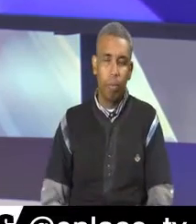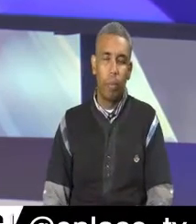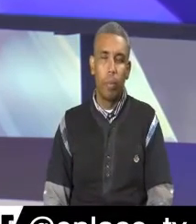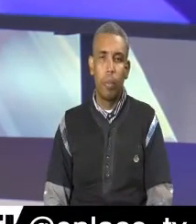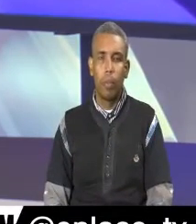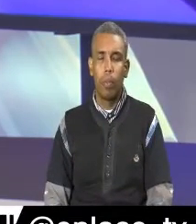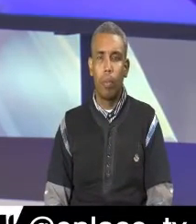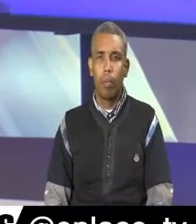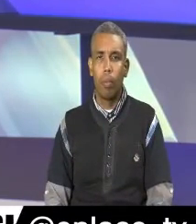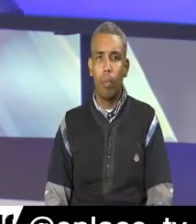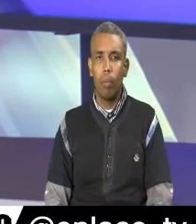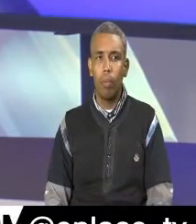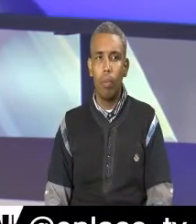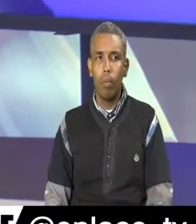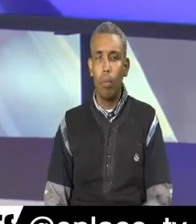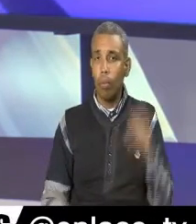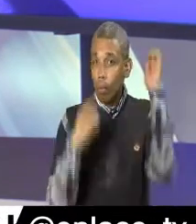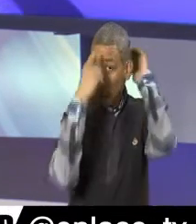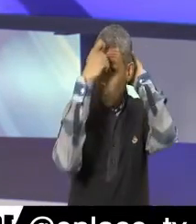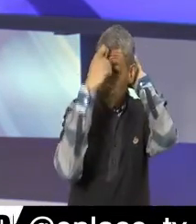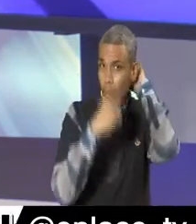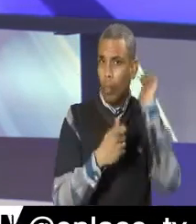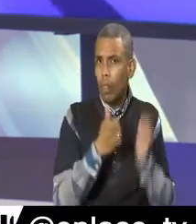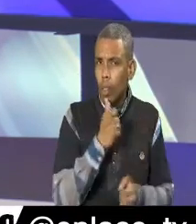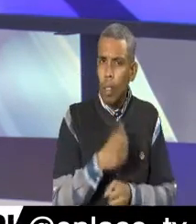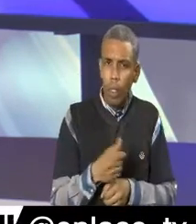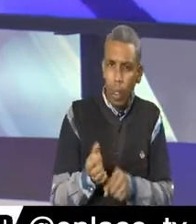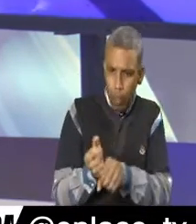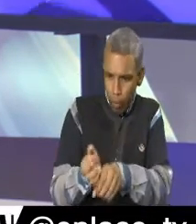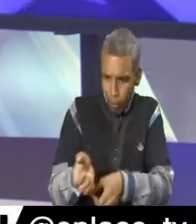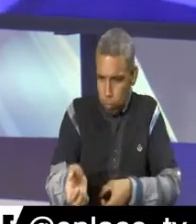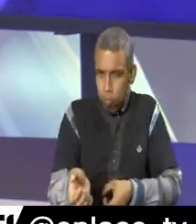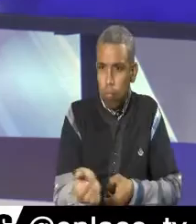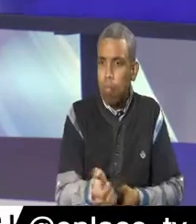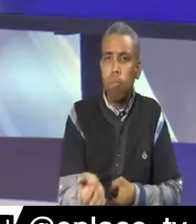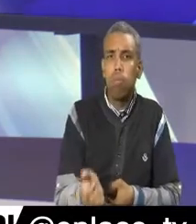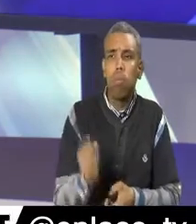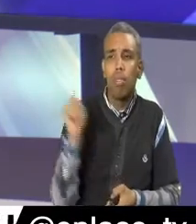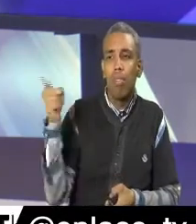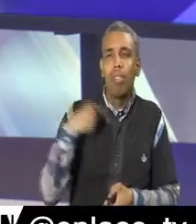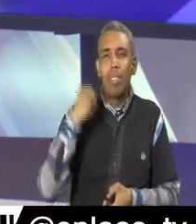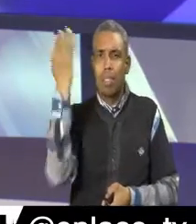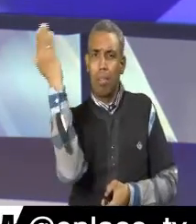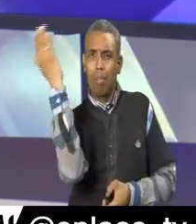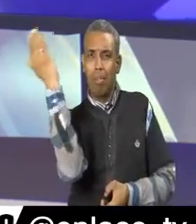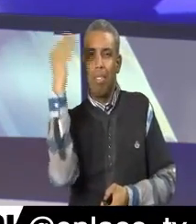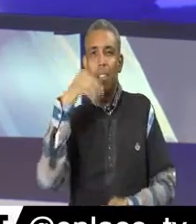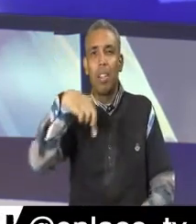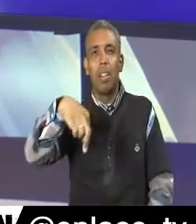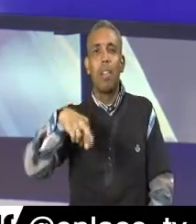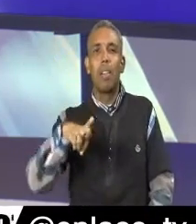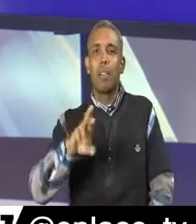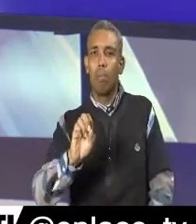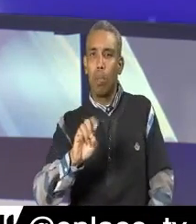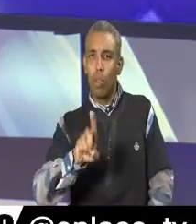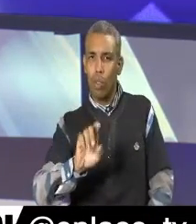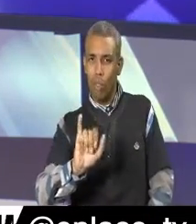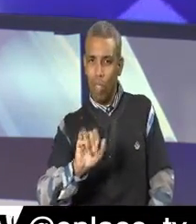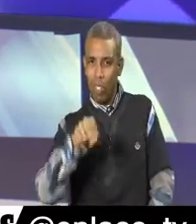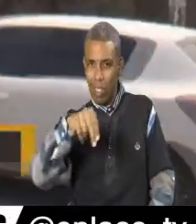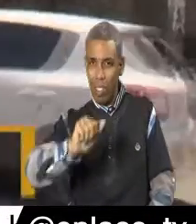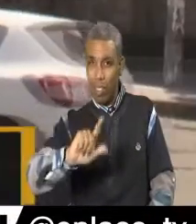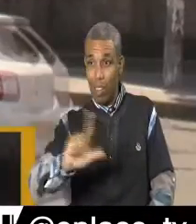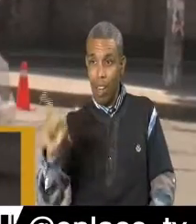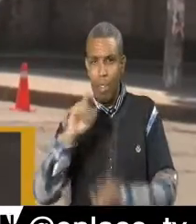Bomberos voluntarios controló conato de incendio en la cafetería de las salas de cine en Procinal. Por fortuna no hubo heridos.